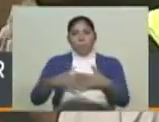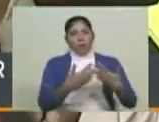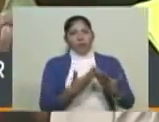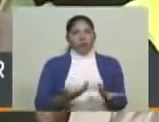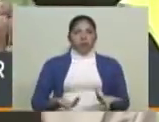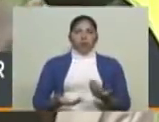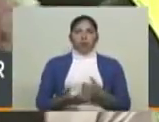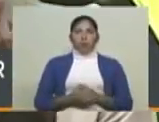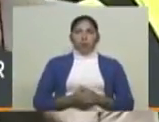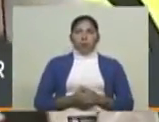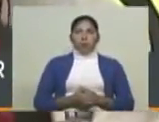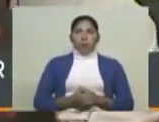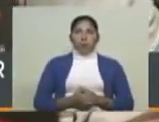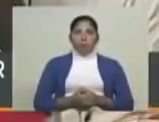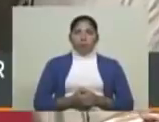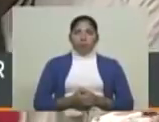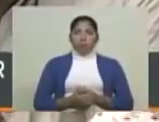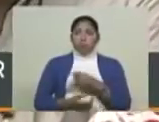Ahí está,